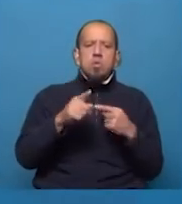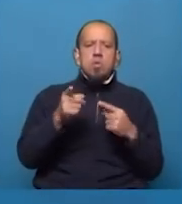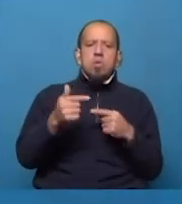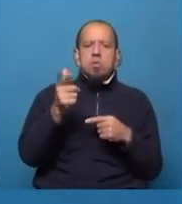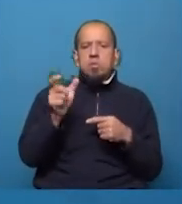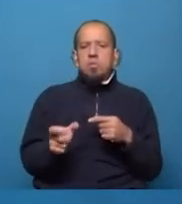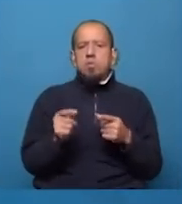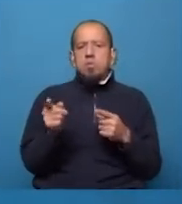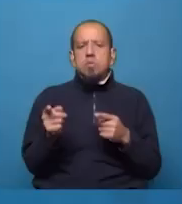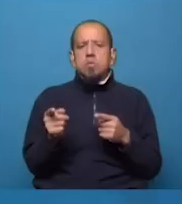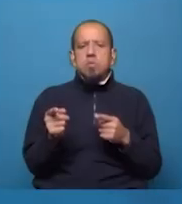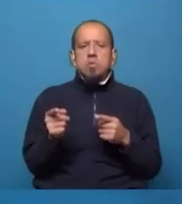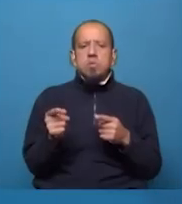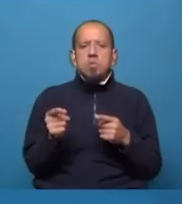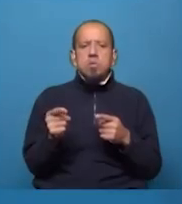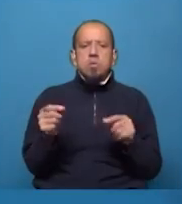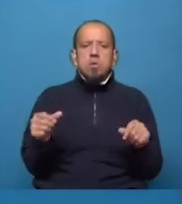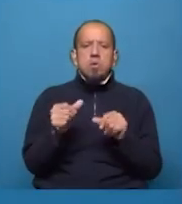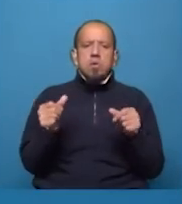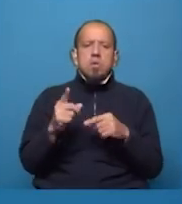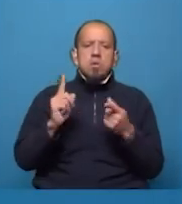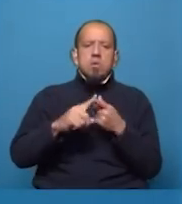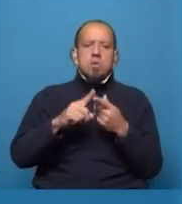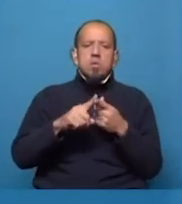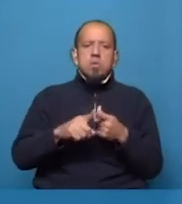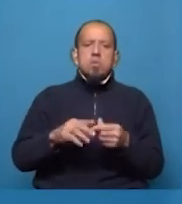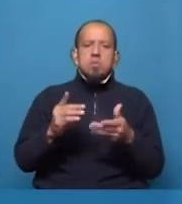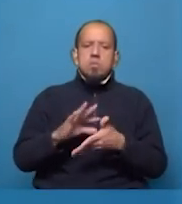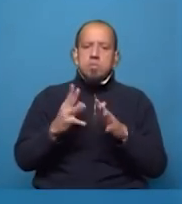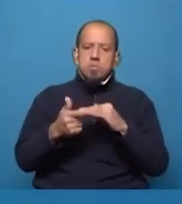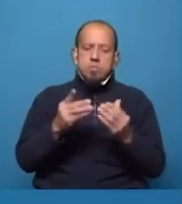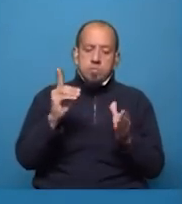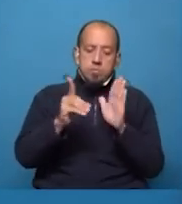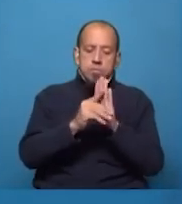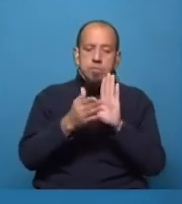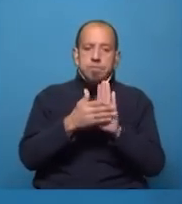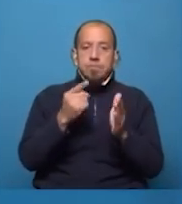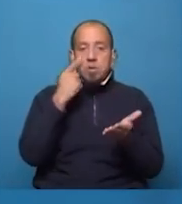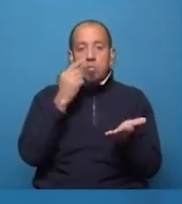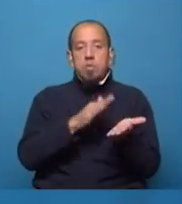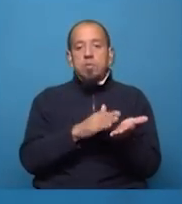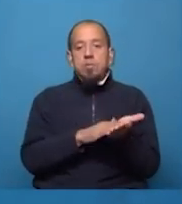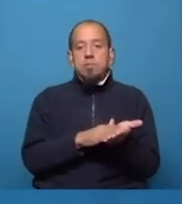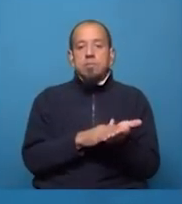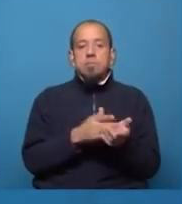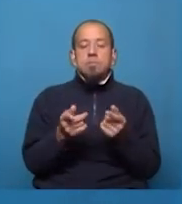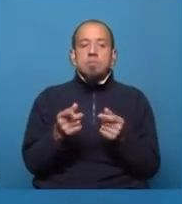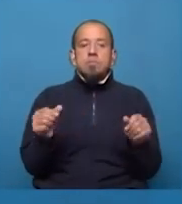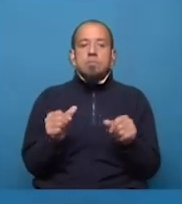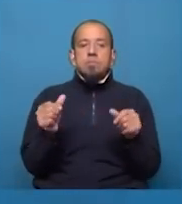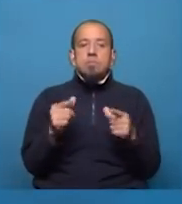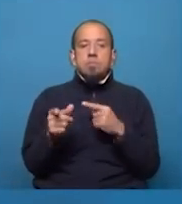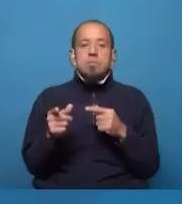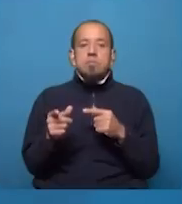de esta persona hicieron estos acuerdos la mecánica esta los documentos eran estas corregían de esta manera cuando